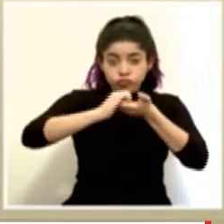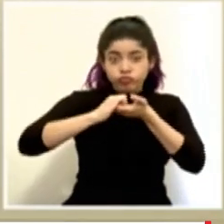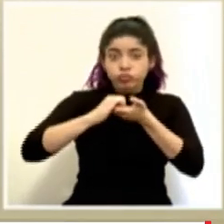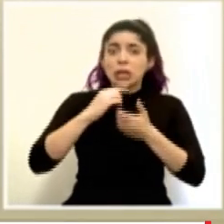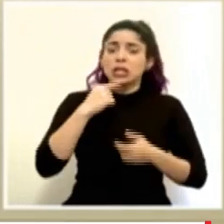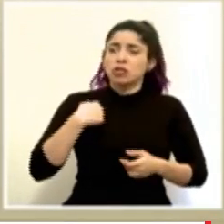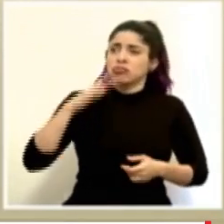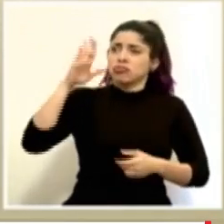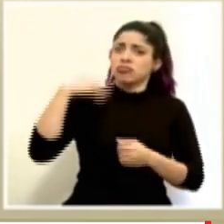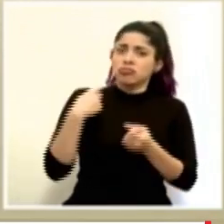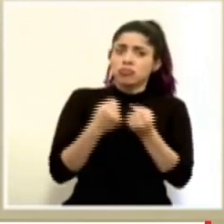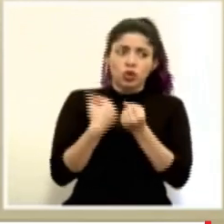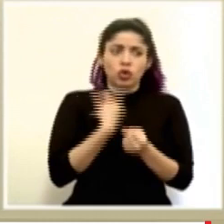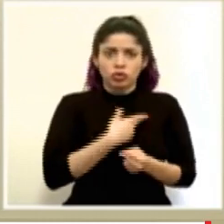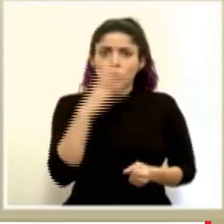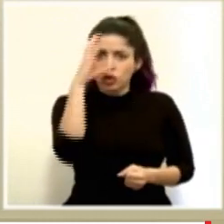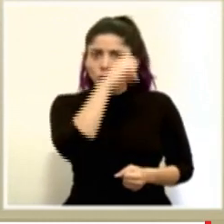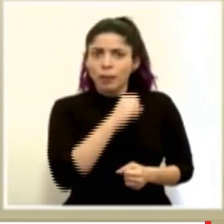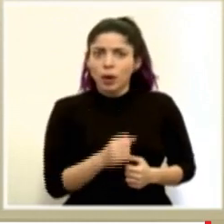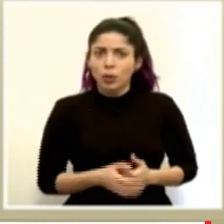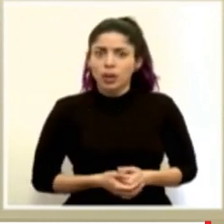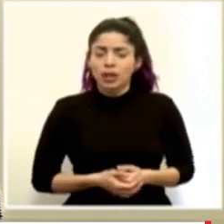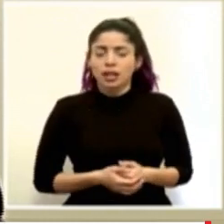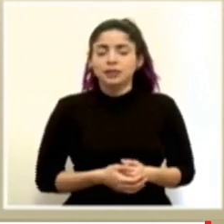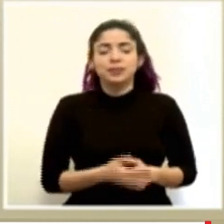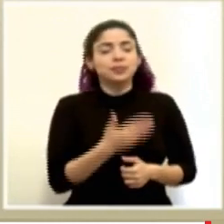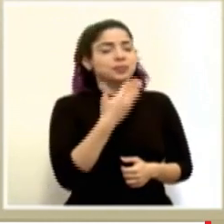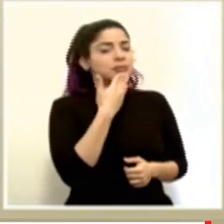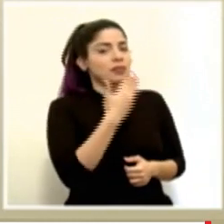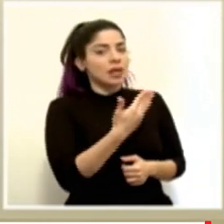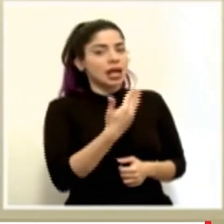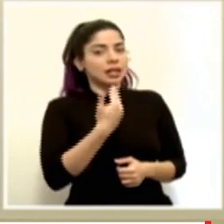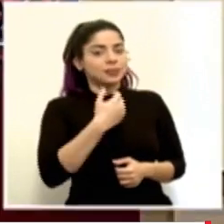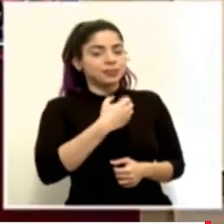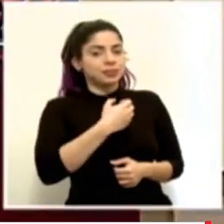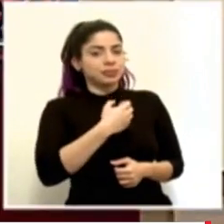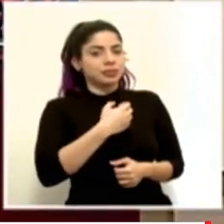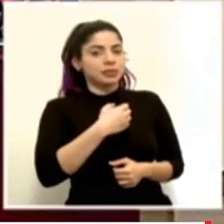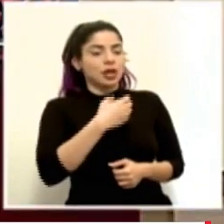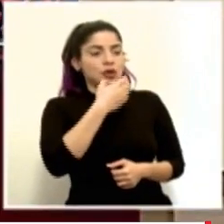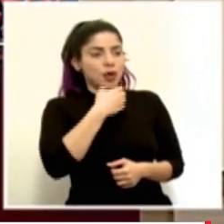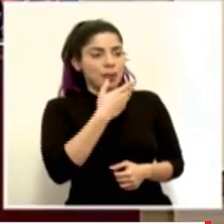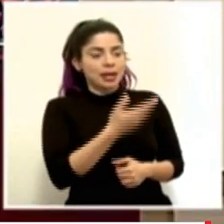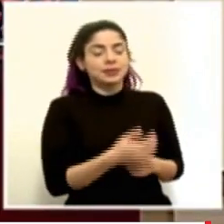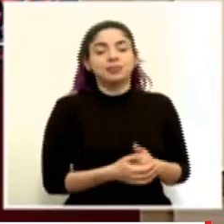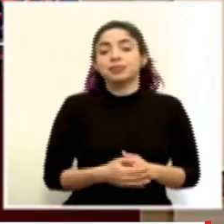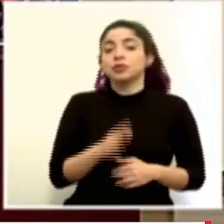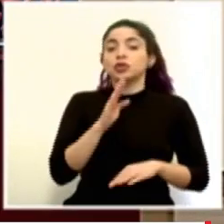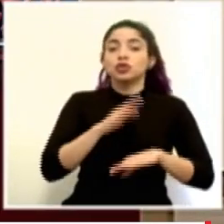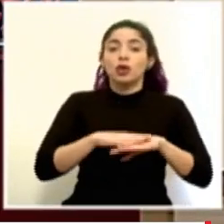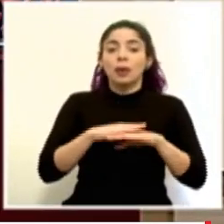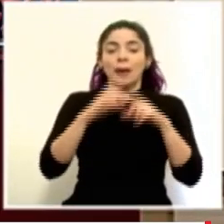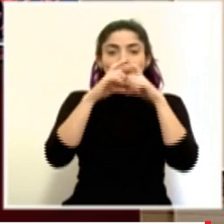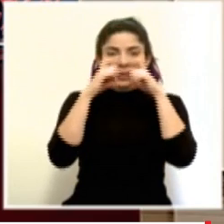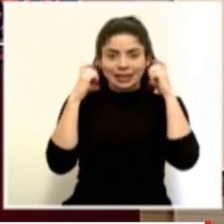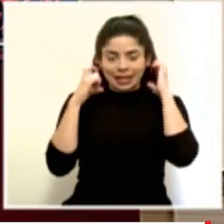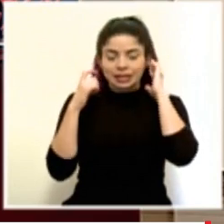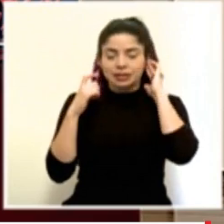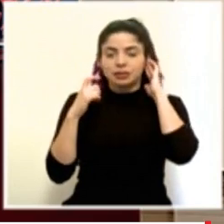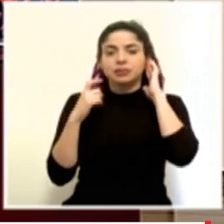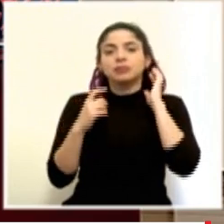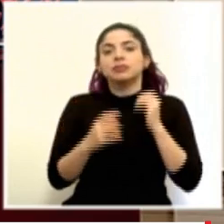decir aquí estoy presente lo vamos a tomar en cuenta. Muchísimas gracias, señor Román. Sí, respecto a las mascarillas.